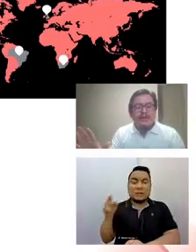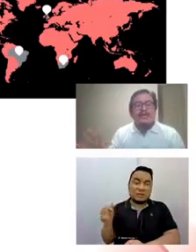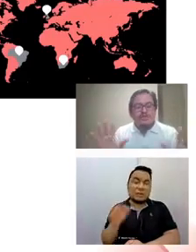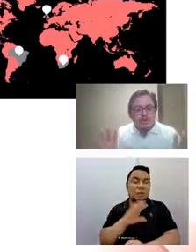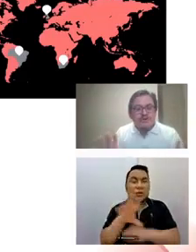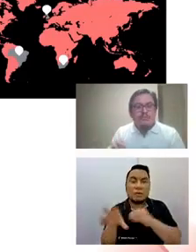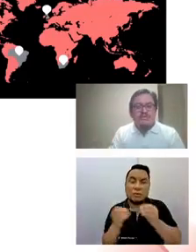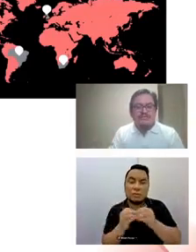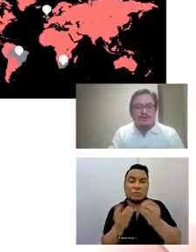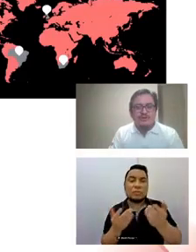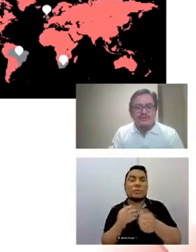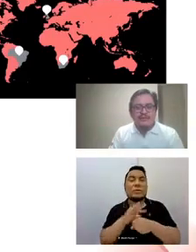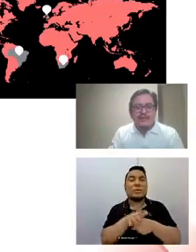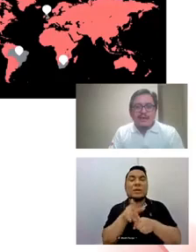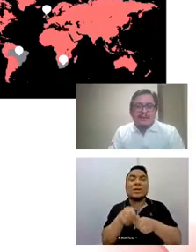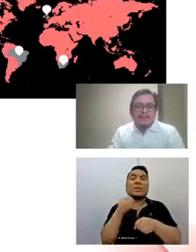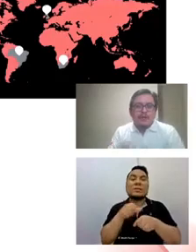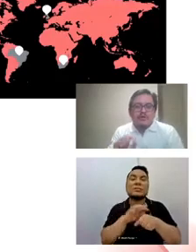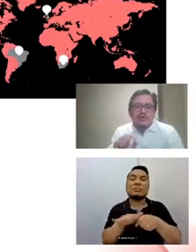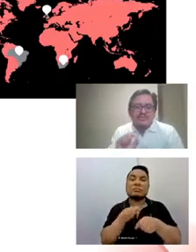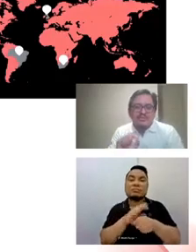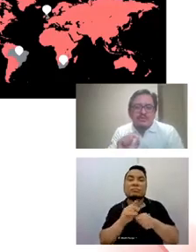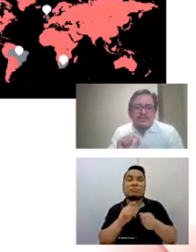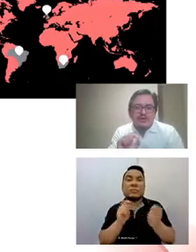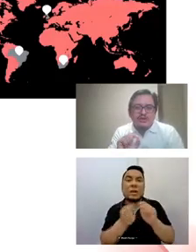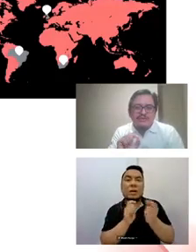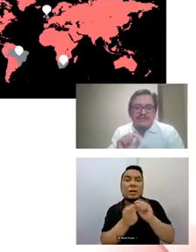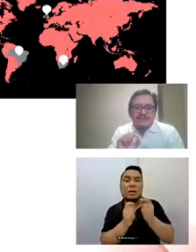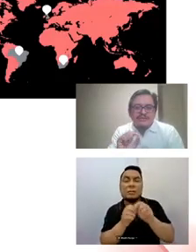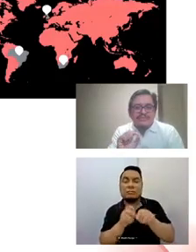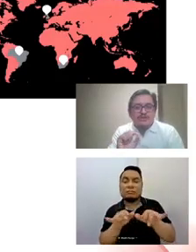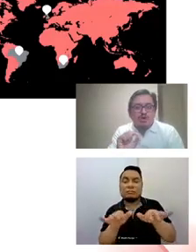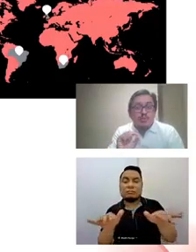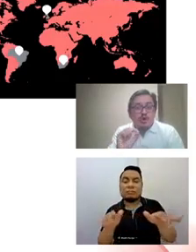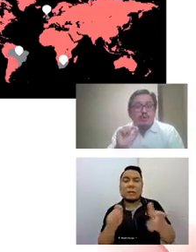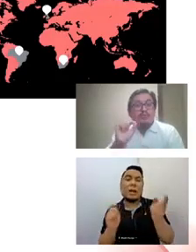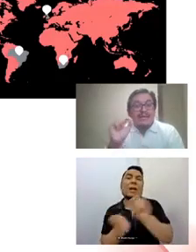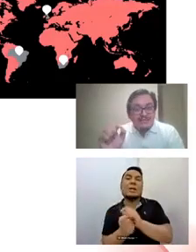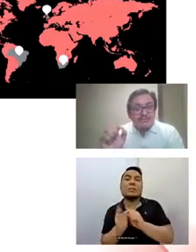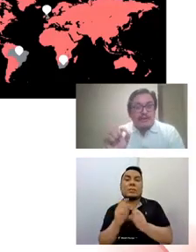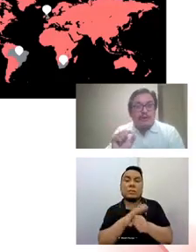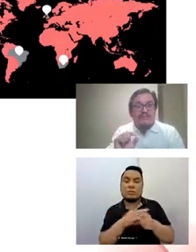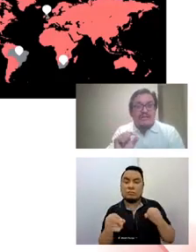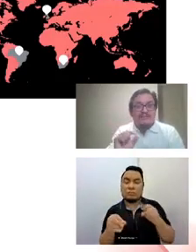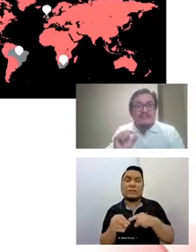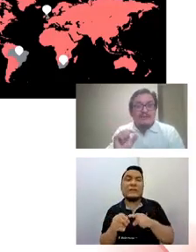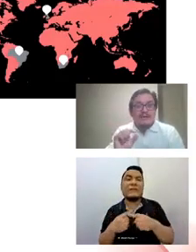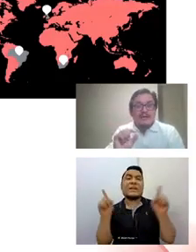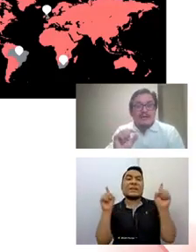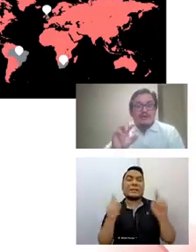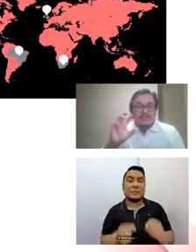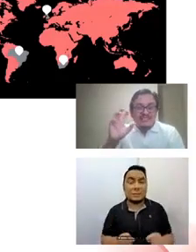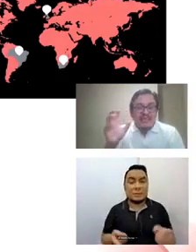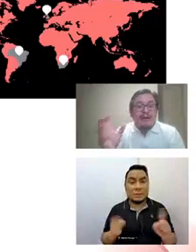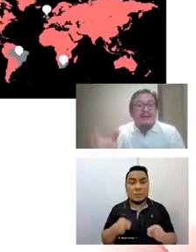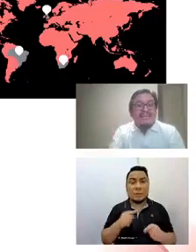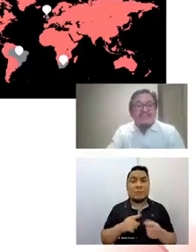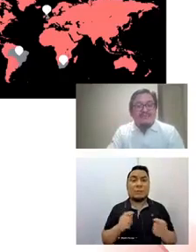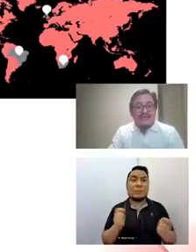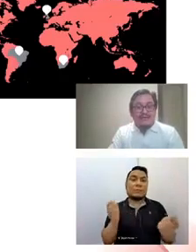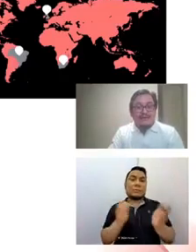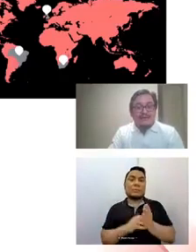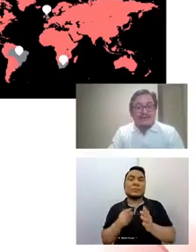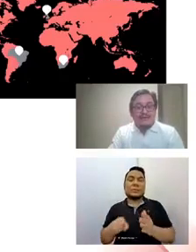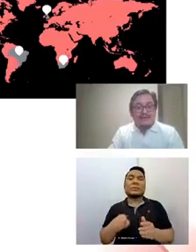virus, no solo el COVID, sufren mutaciones. Pero cuando estas mutaciones ya son un poco más frecuentes, entonces ya se